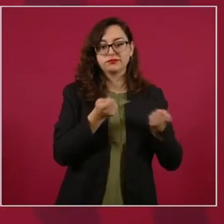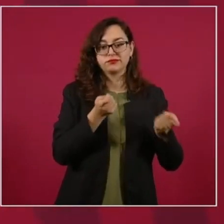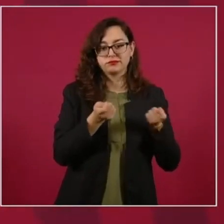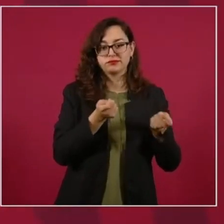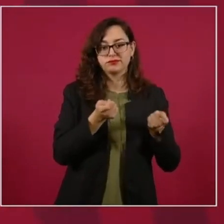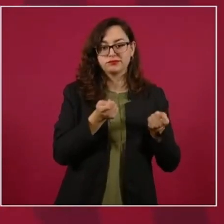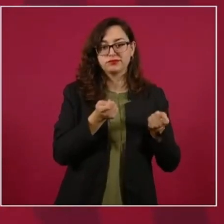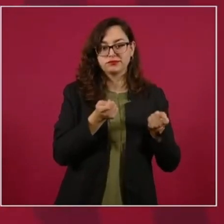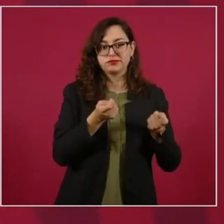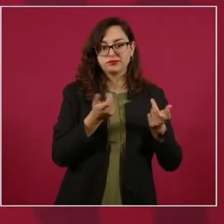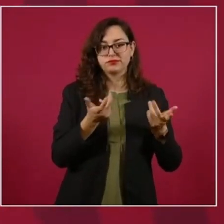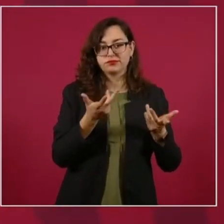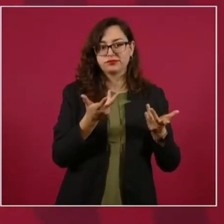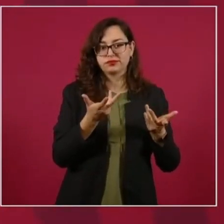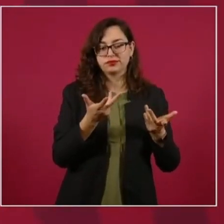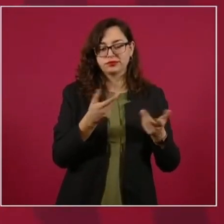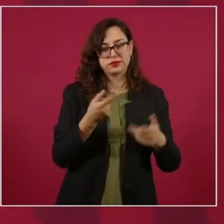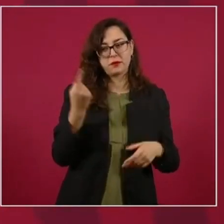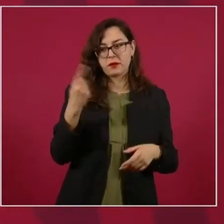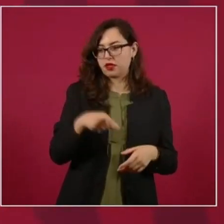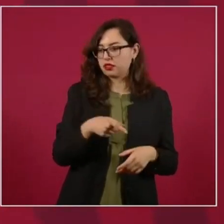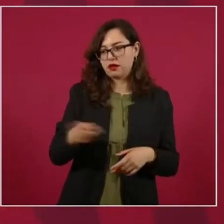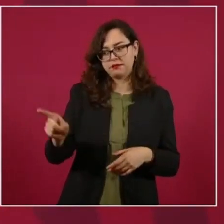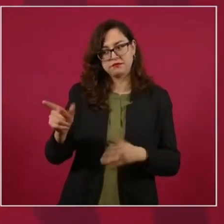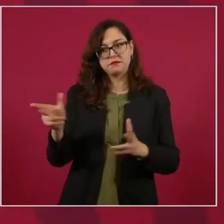de atender toda esa región